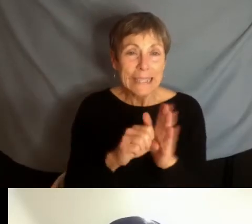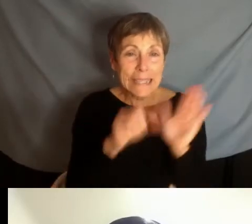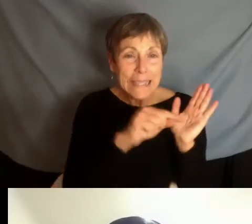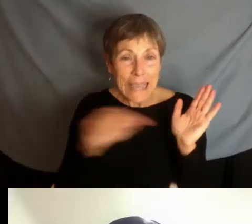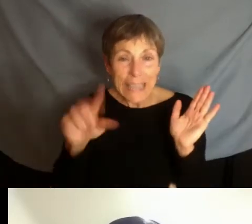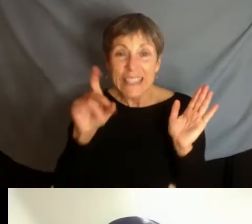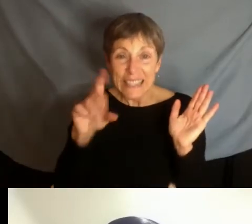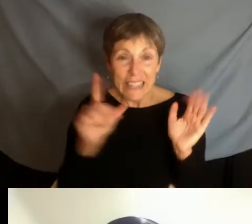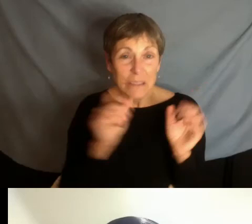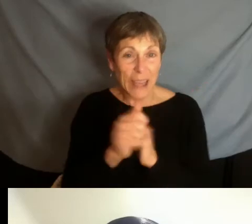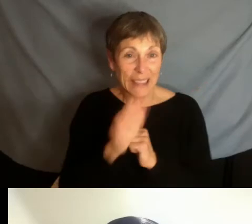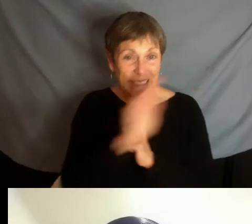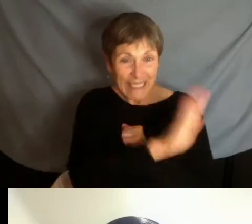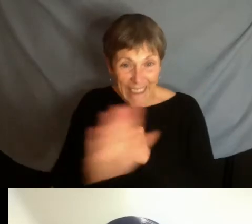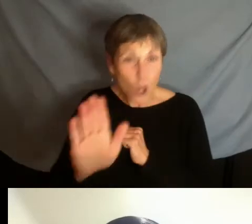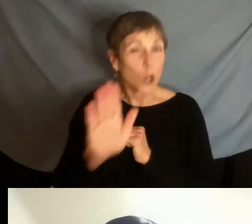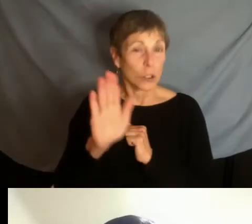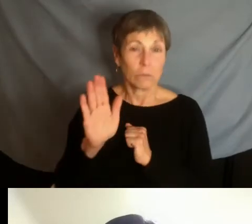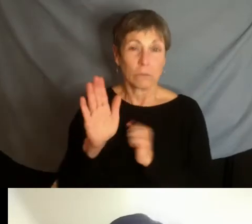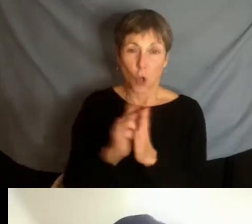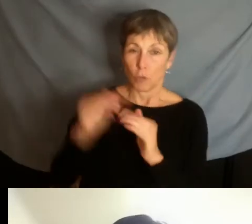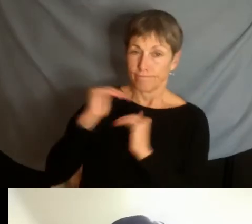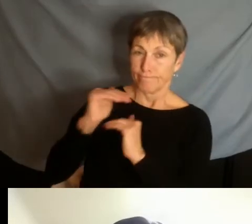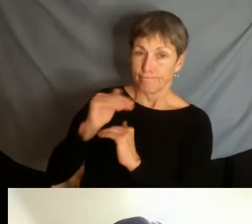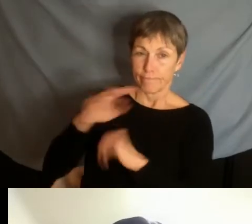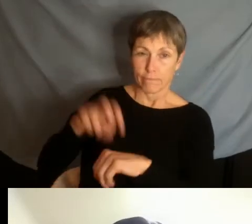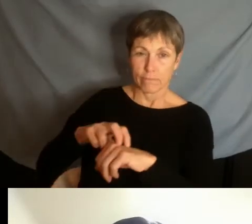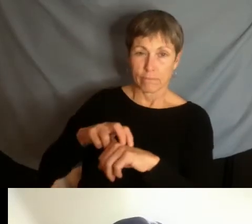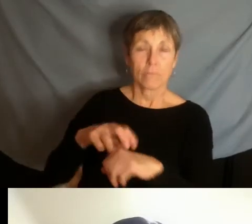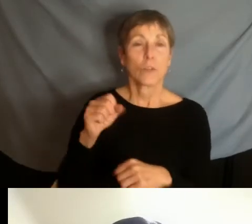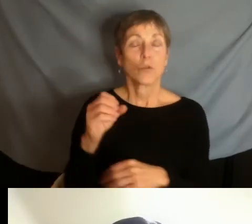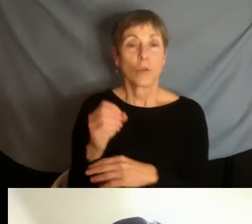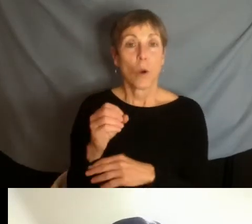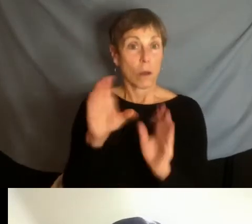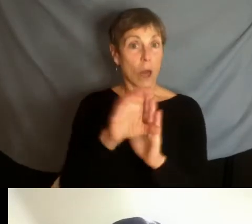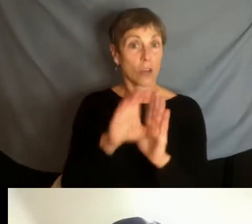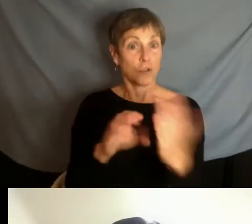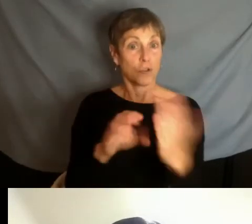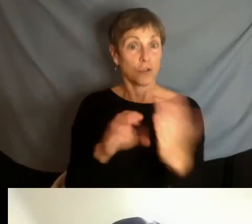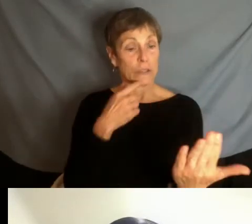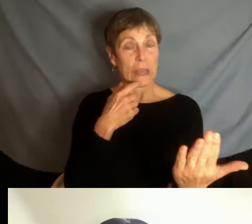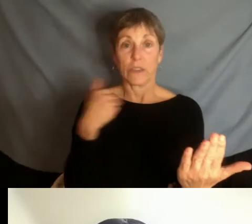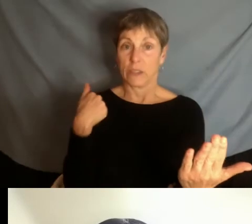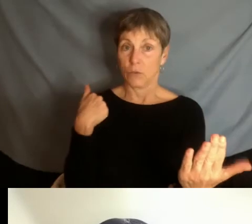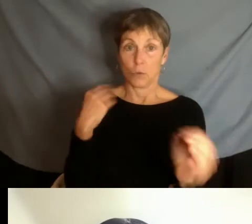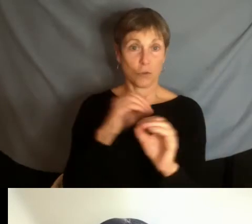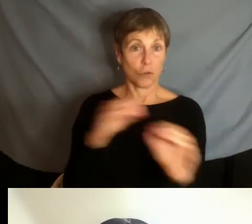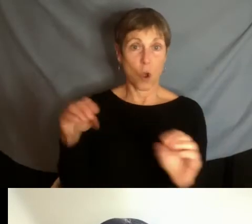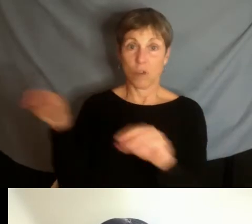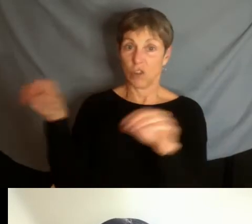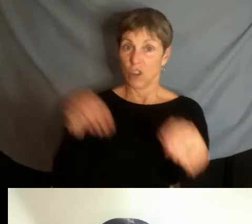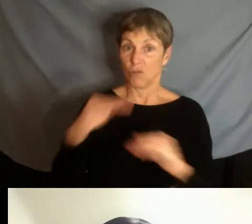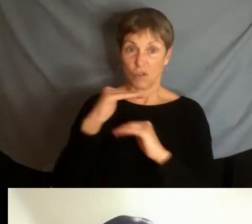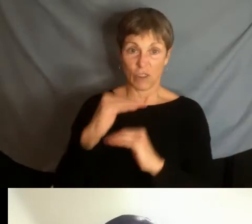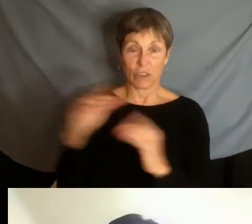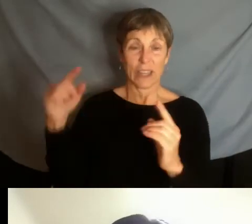y numerosos estados específicos establecieron restricciones. Massachusetts, por supuesto, la